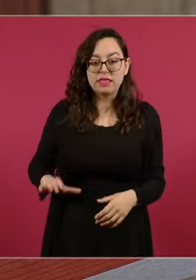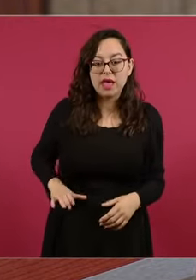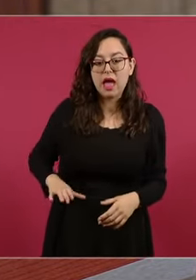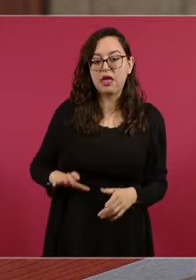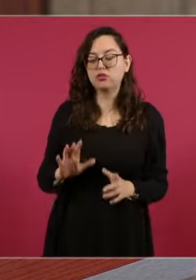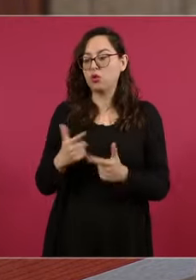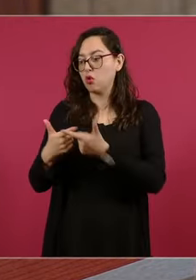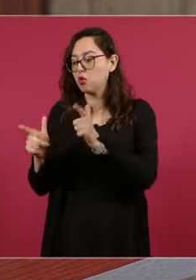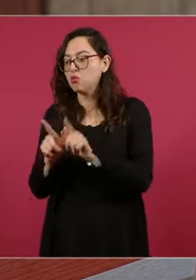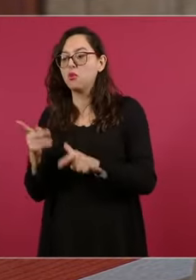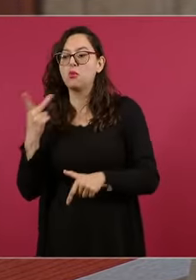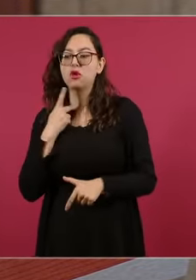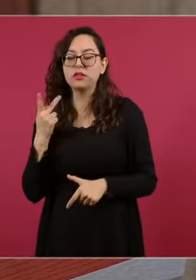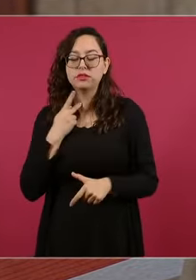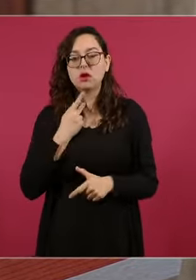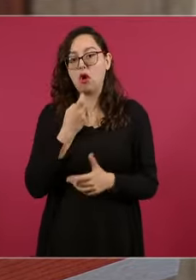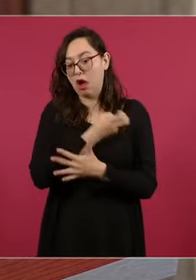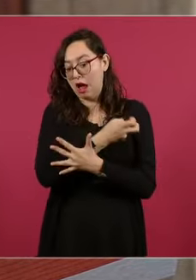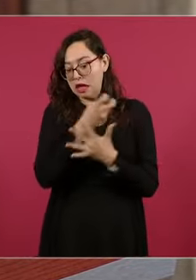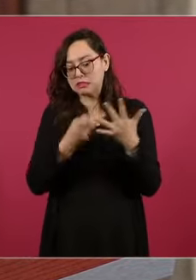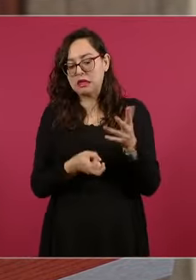de un partido político.